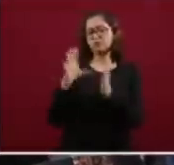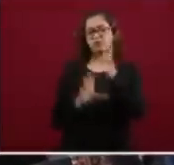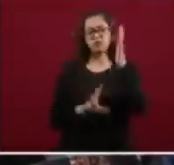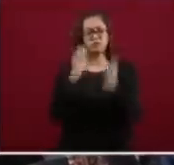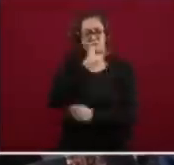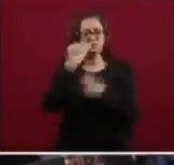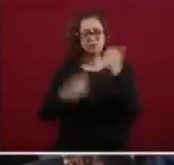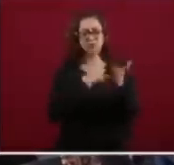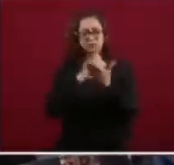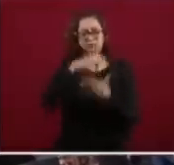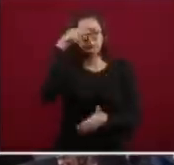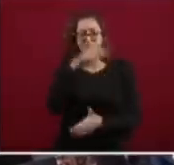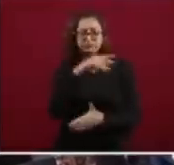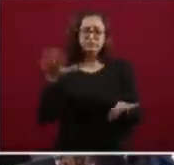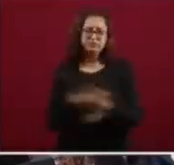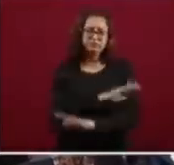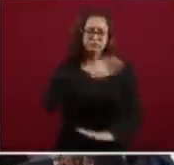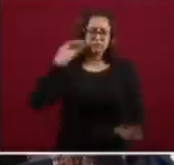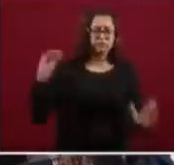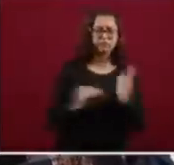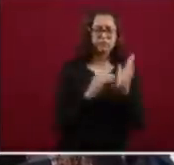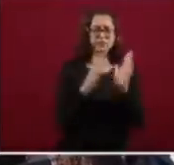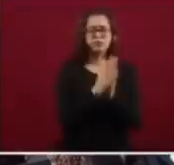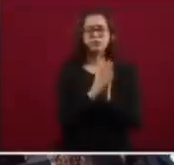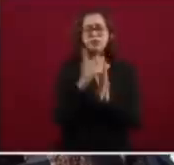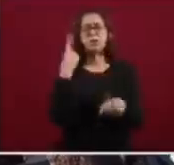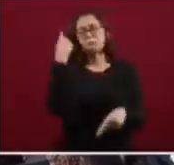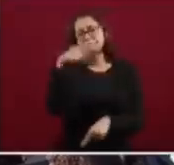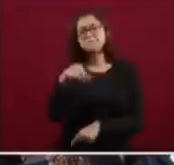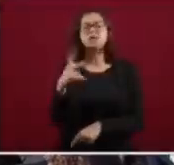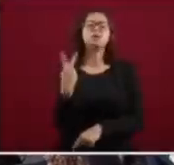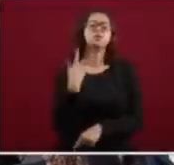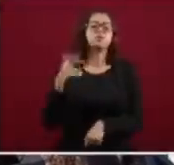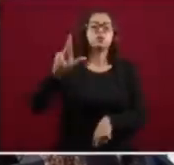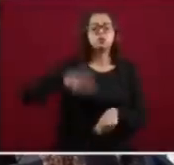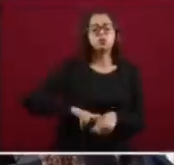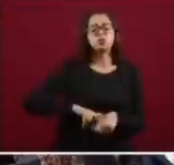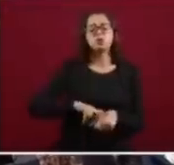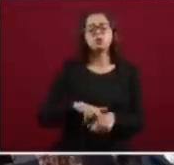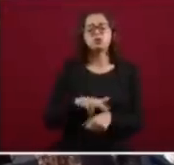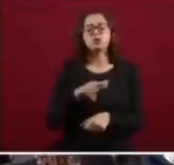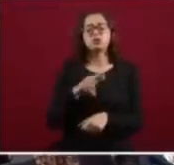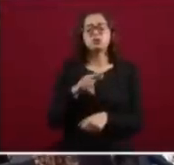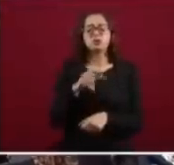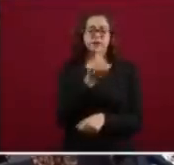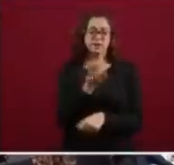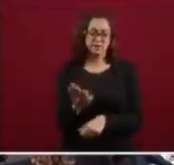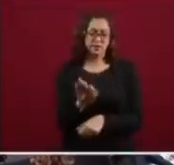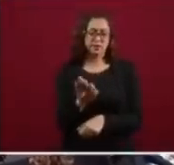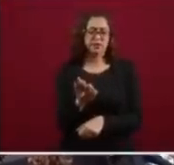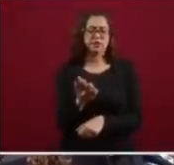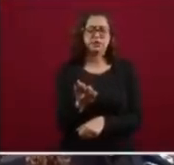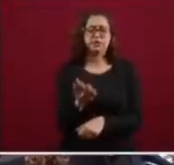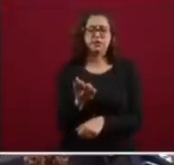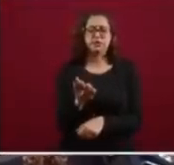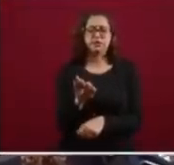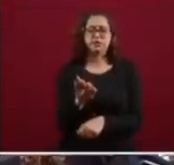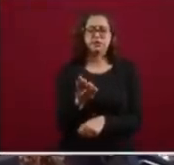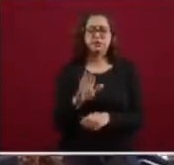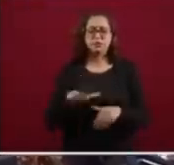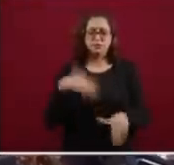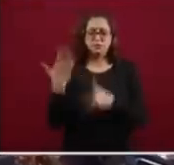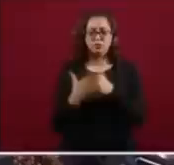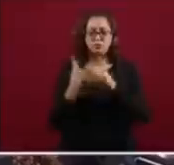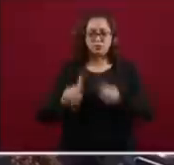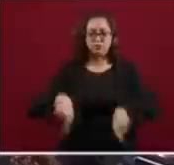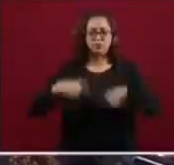entre otras cosas la procurador del distrito federal pueda hacer la fiscal en la siguiente etapa